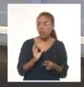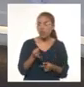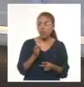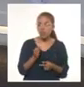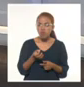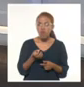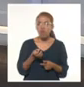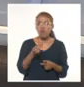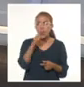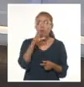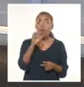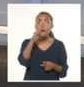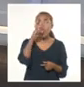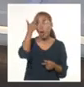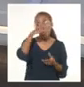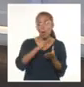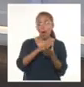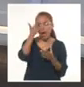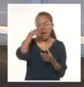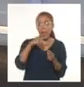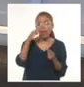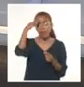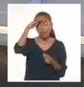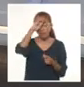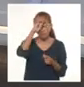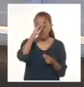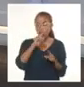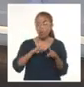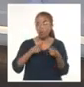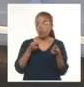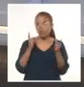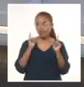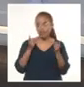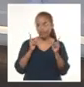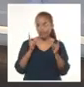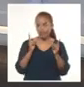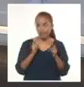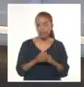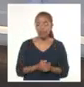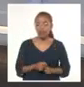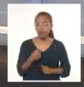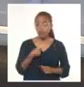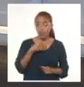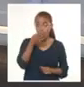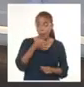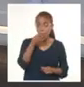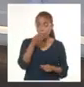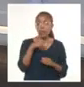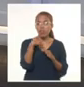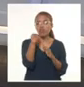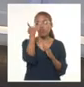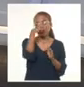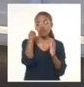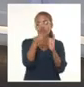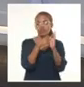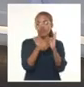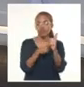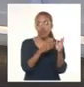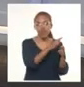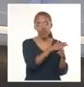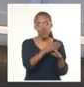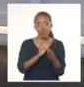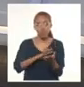anteriores nos tuvieron allí, por razones políticas. Le describo varios escenarios, pero les adelanto, los voceros